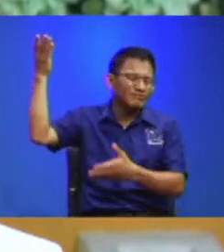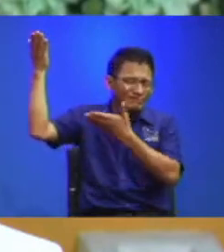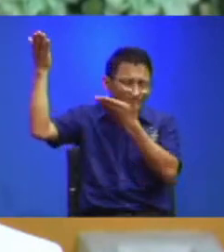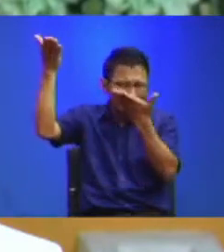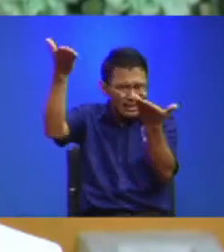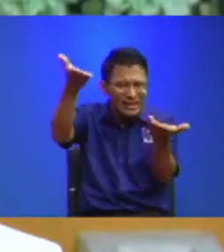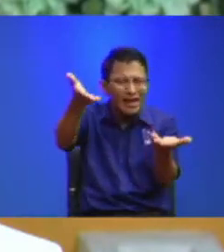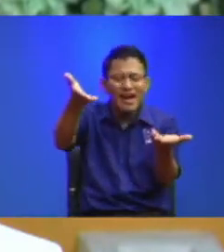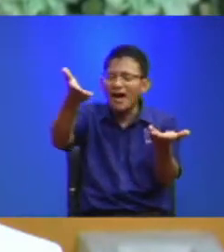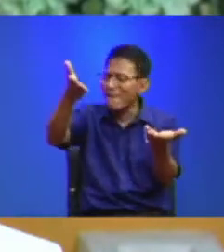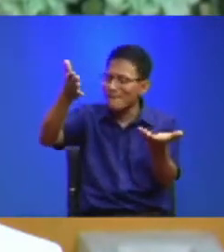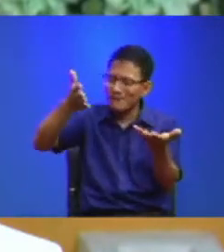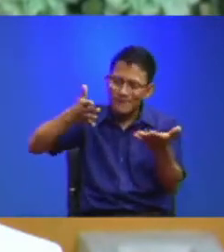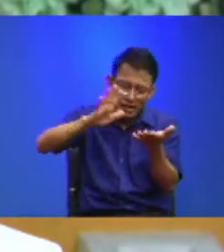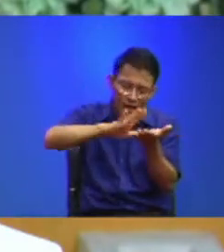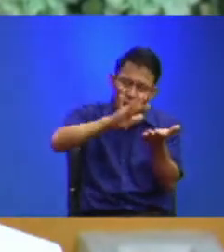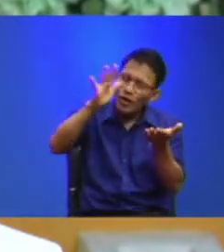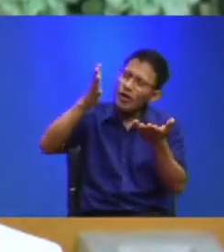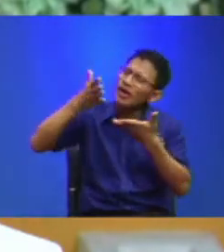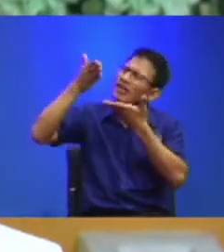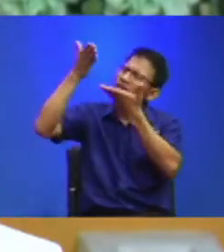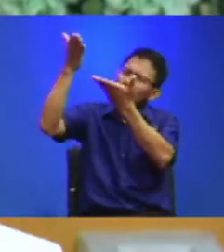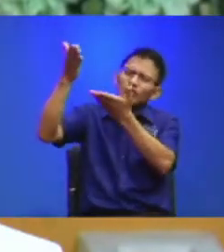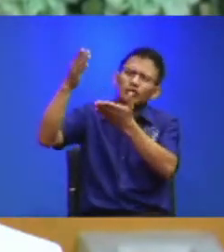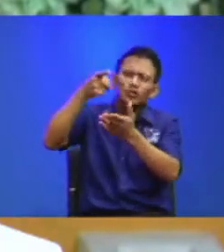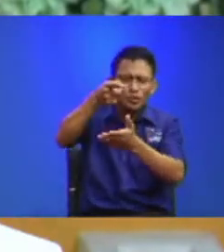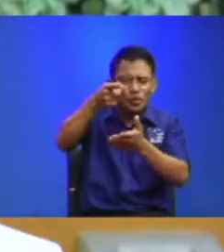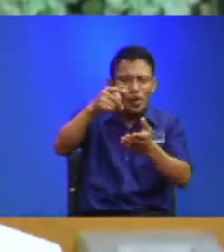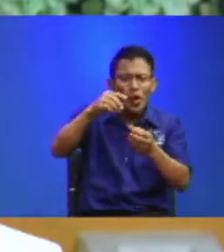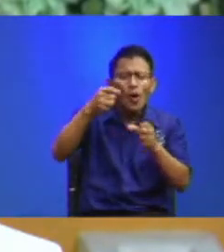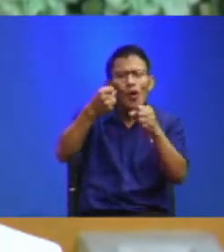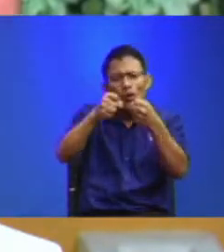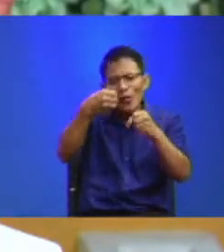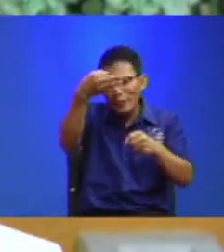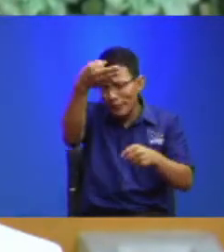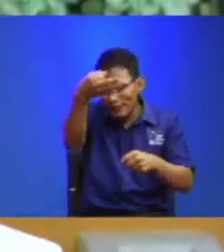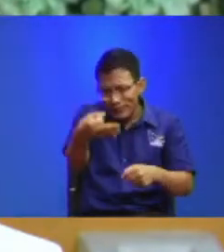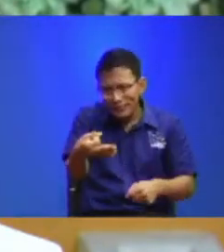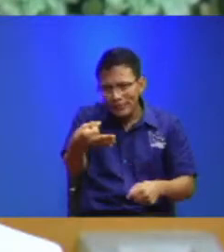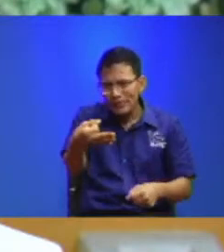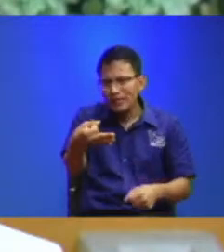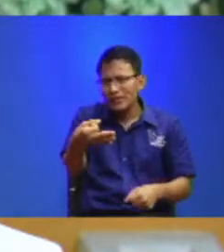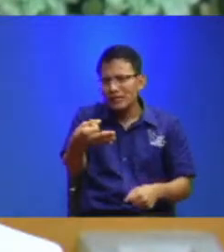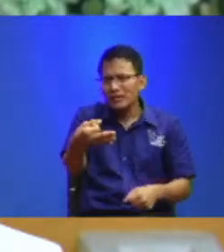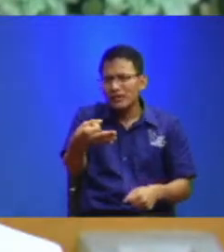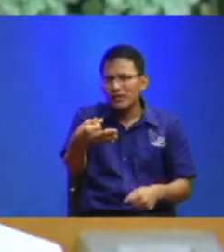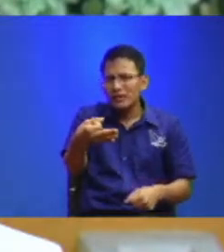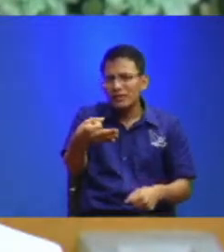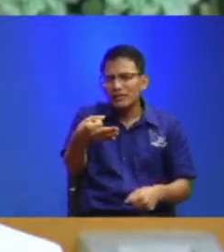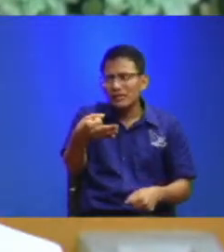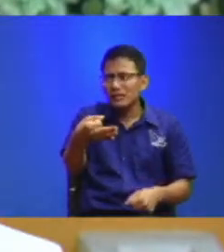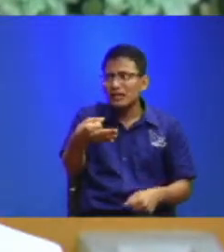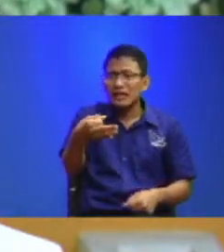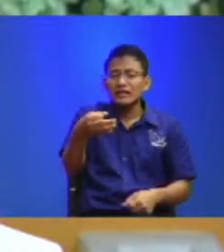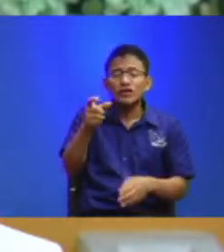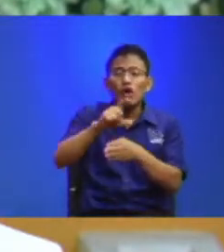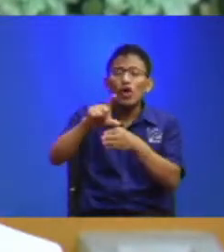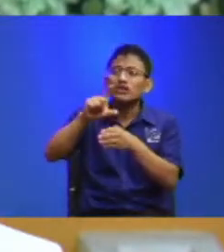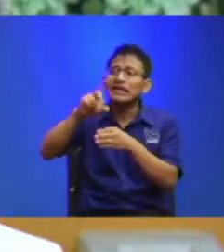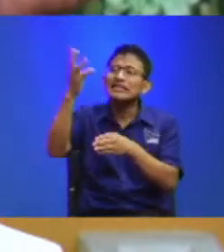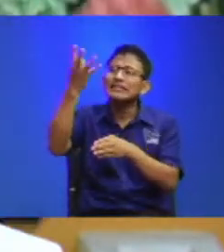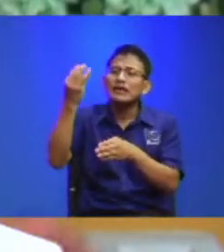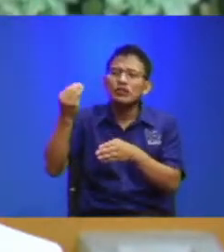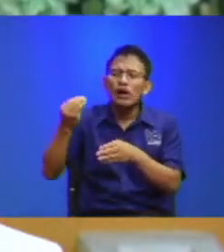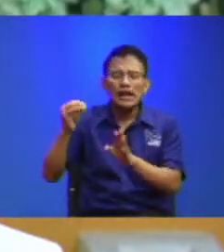dale gloria a Dios, cumple los principios divinos. Cuando vas a hacer una compra de cosas que deseas para tu